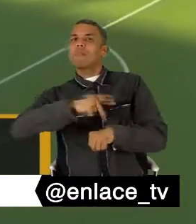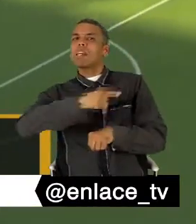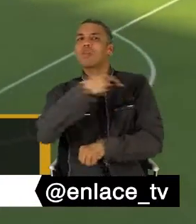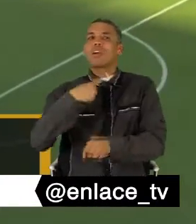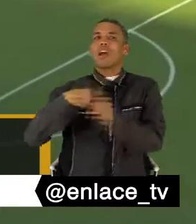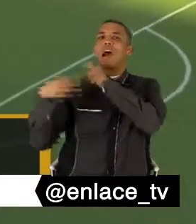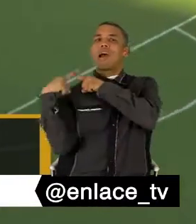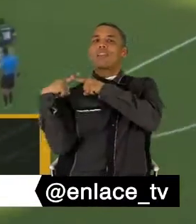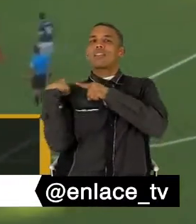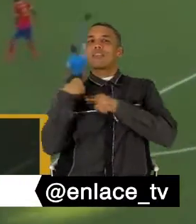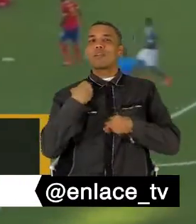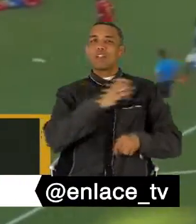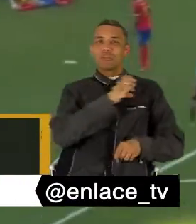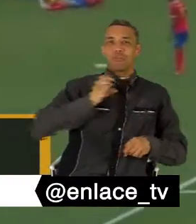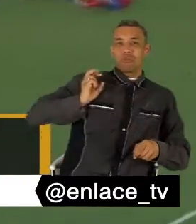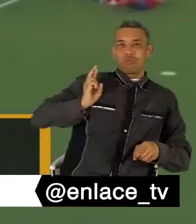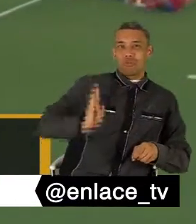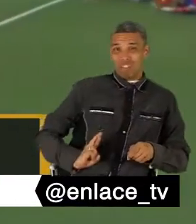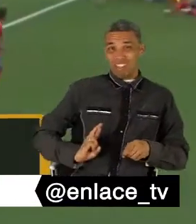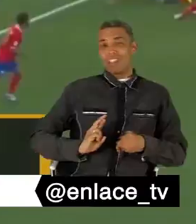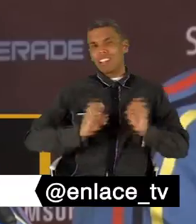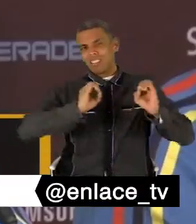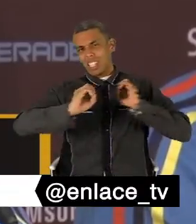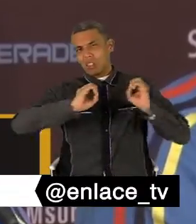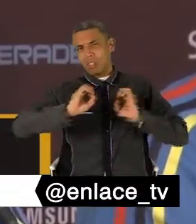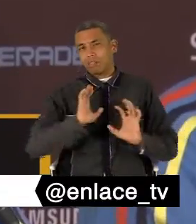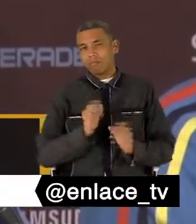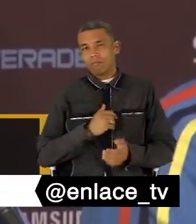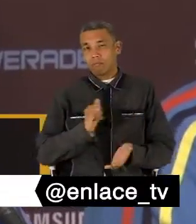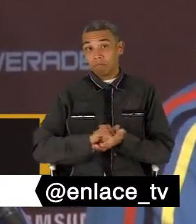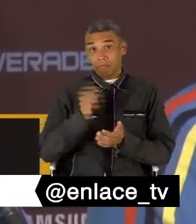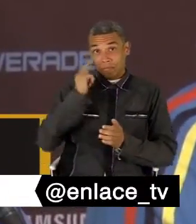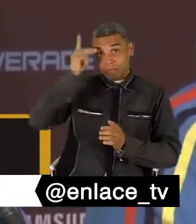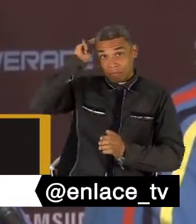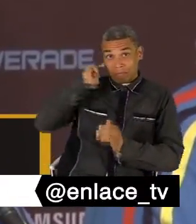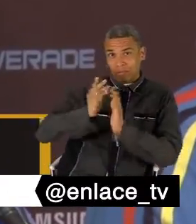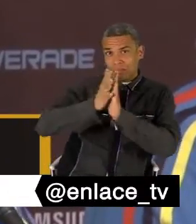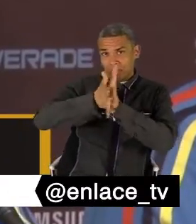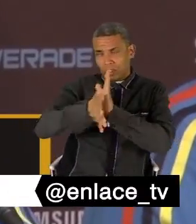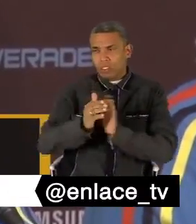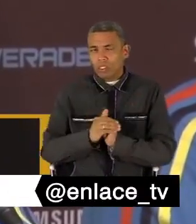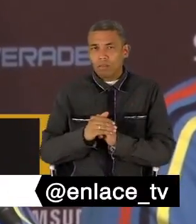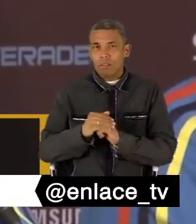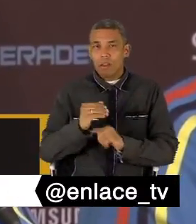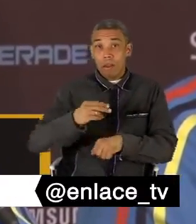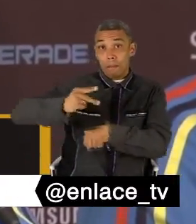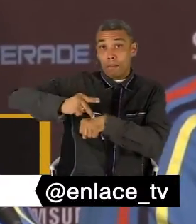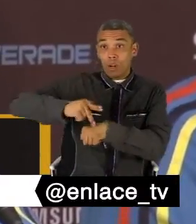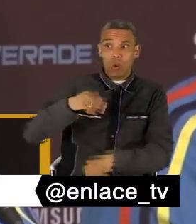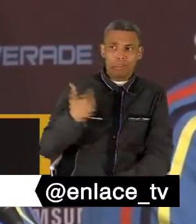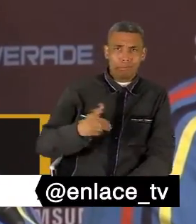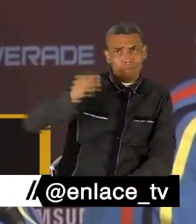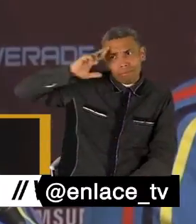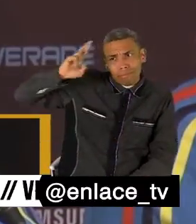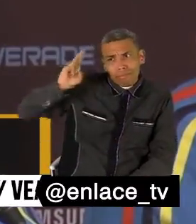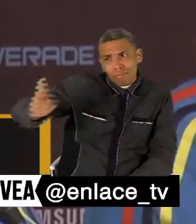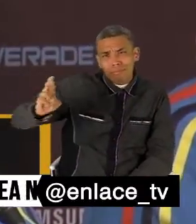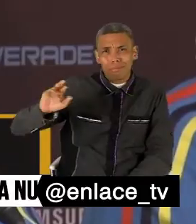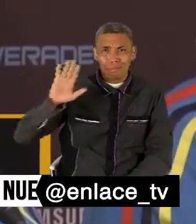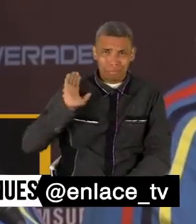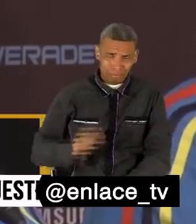Paraguay es un equipo que hay que respetarlo, es una selección que tiene ya un